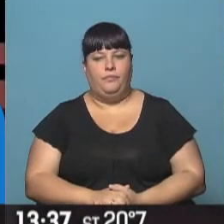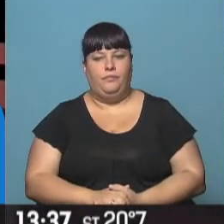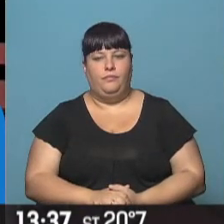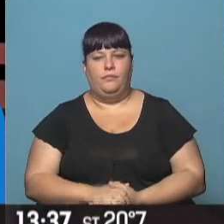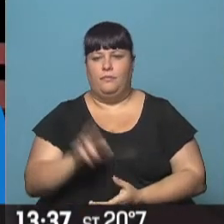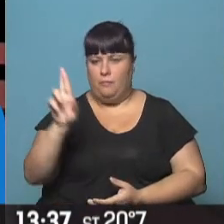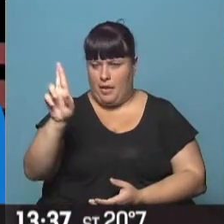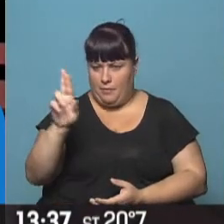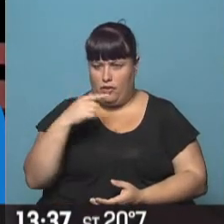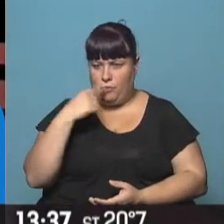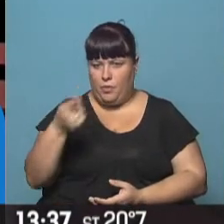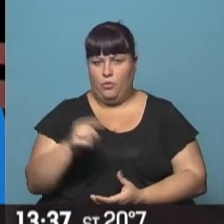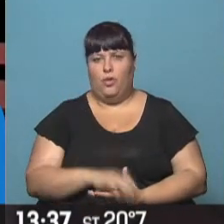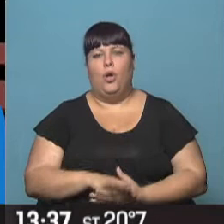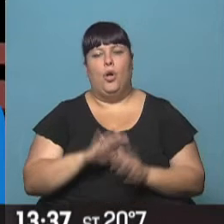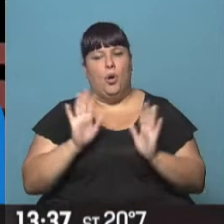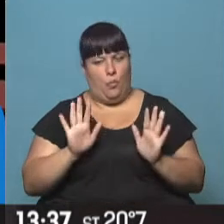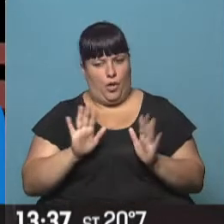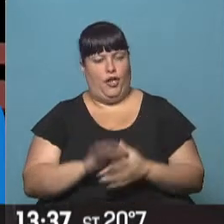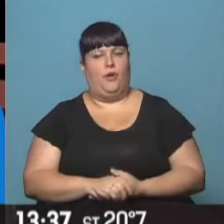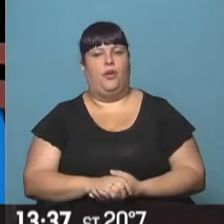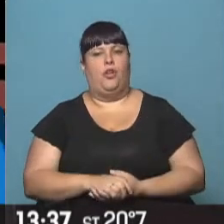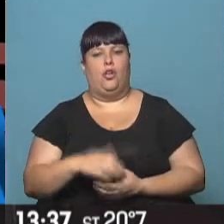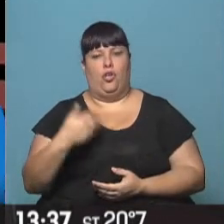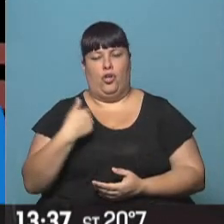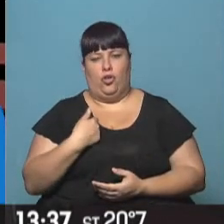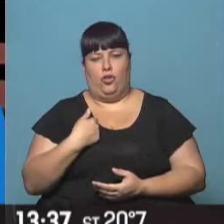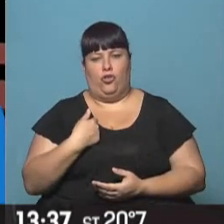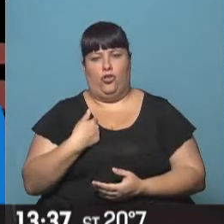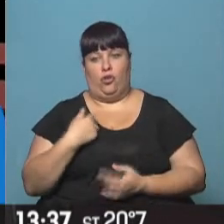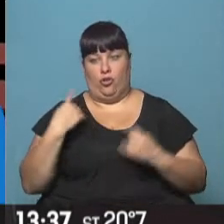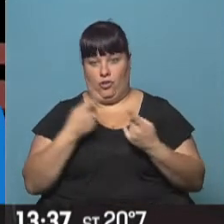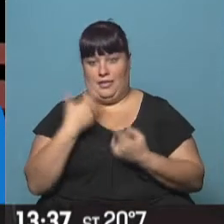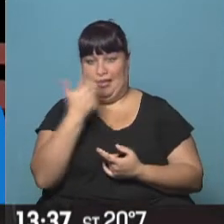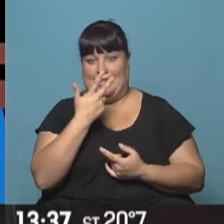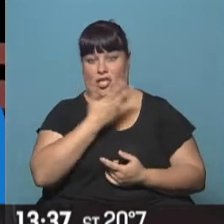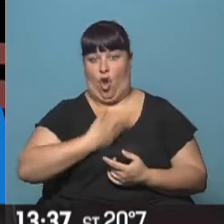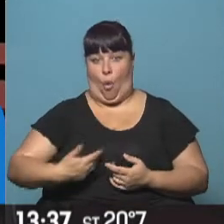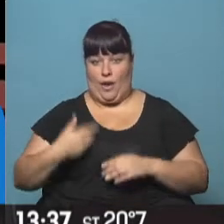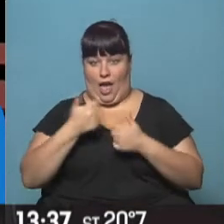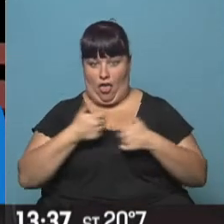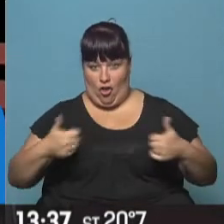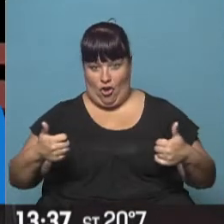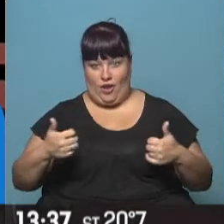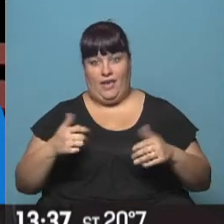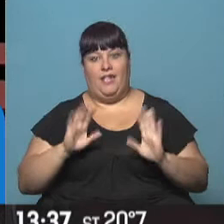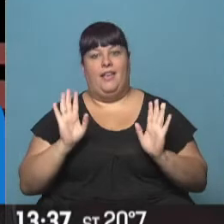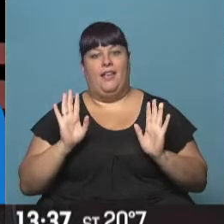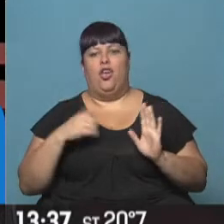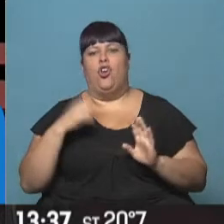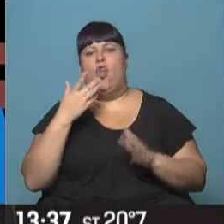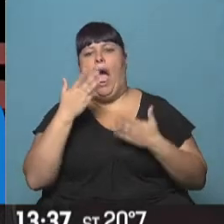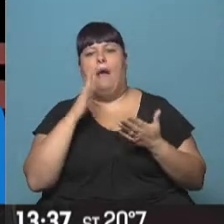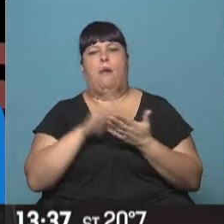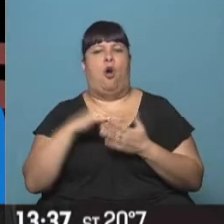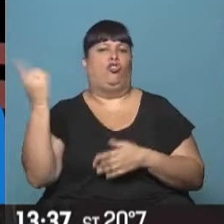¿Me permitís? Bueno, a ver, en nombre, estamos 3 gobernadores presentes, no vamos a hablar